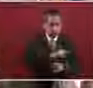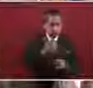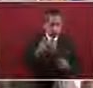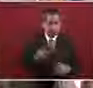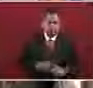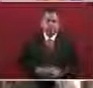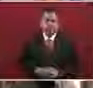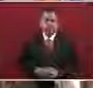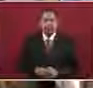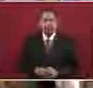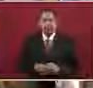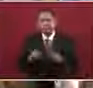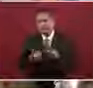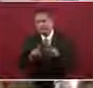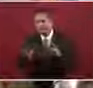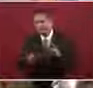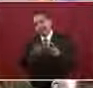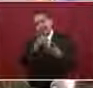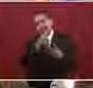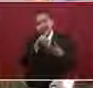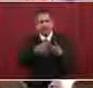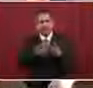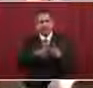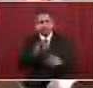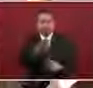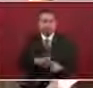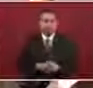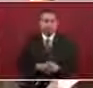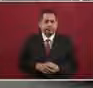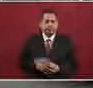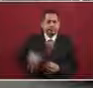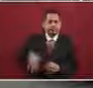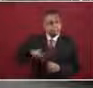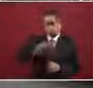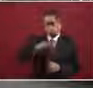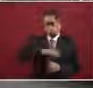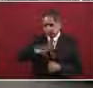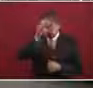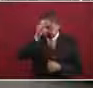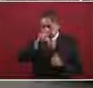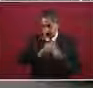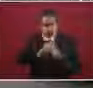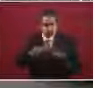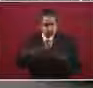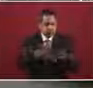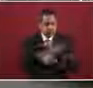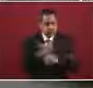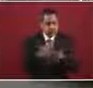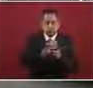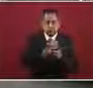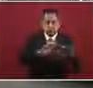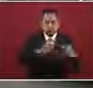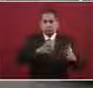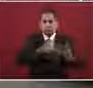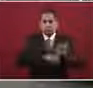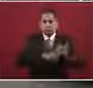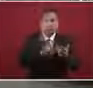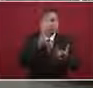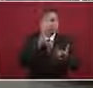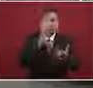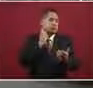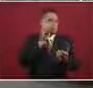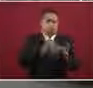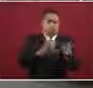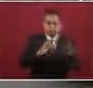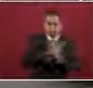Muy rápido, una segunda, presidente. Manifestó ahorita que no está de acuerdo en que se reformara la ley orgánica del Congreso de la Unión para